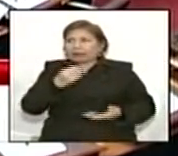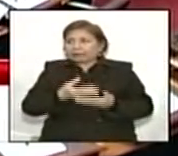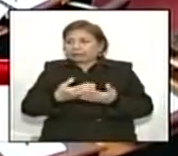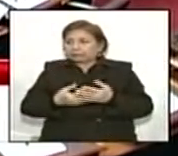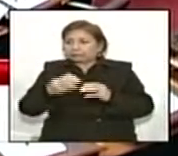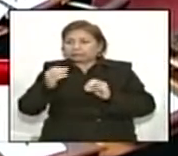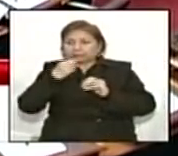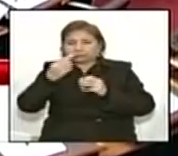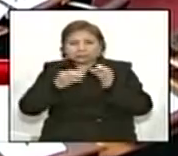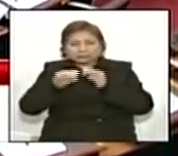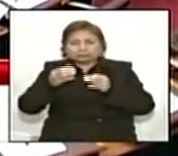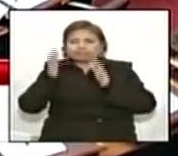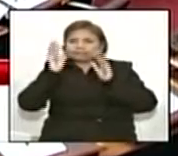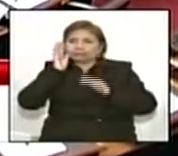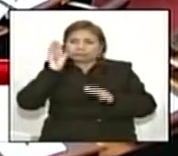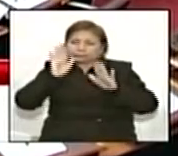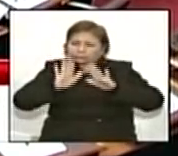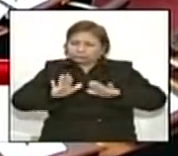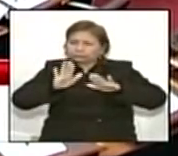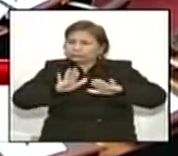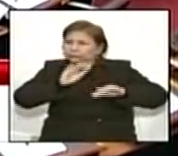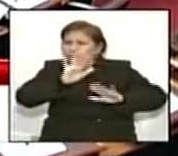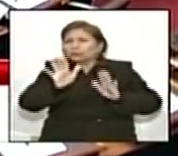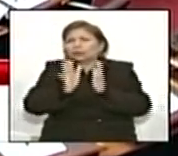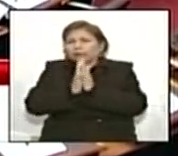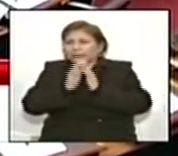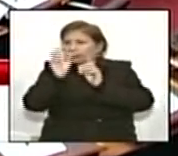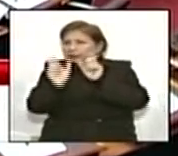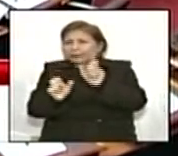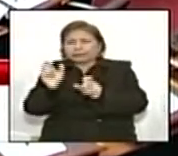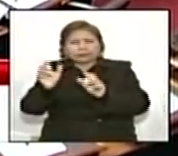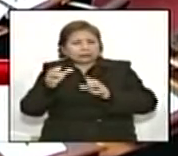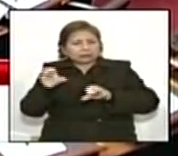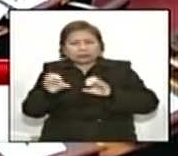lo que finalmente pasó, pero es claro, como tú bien dices, y